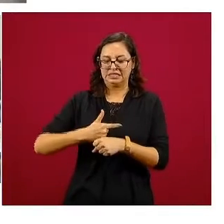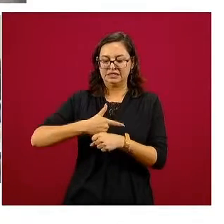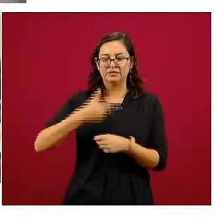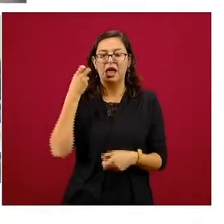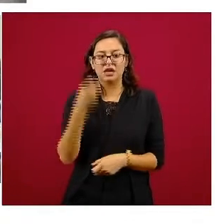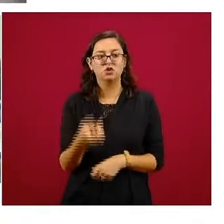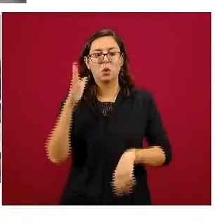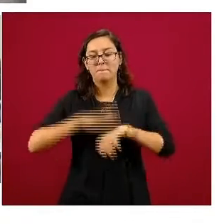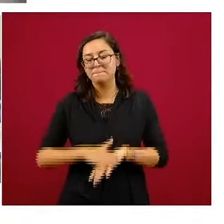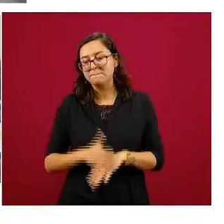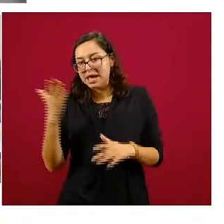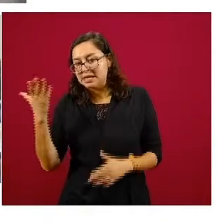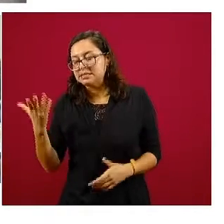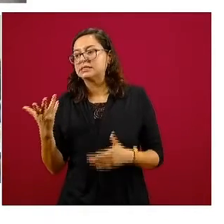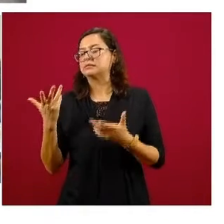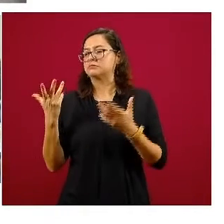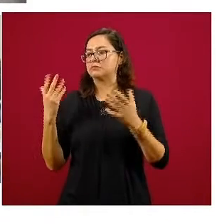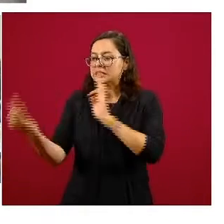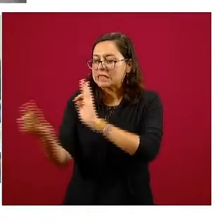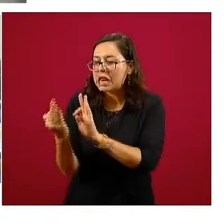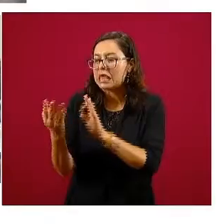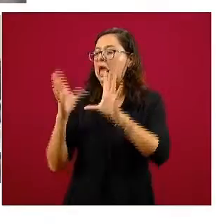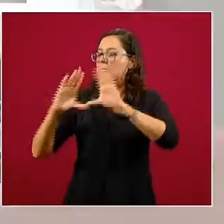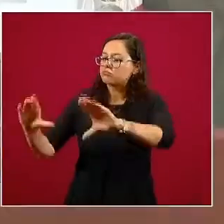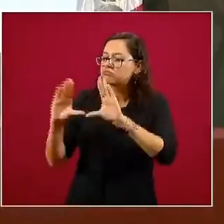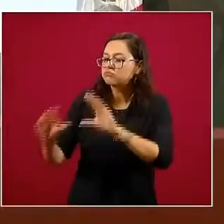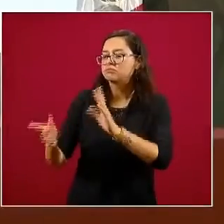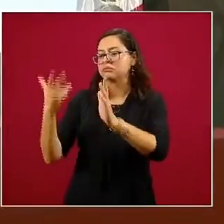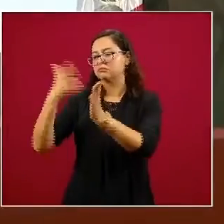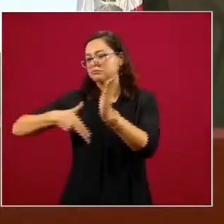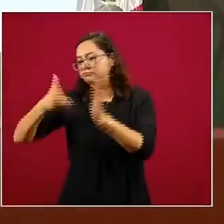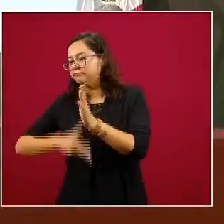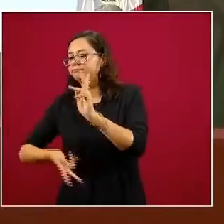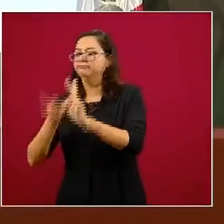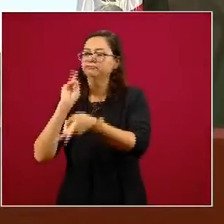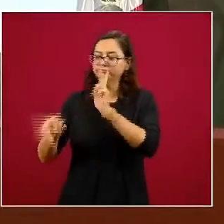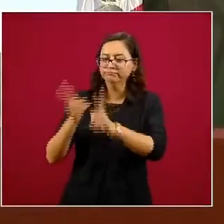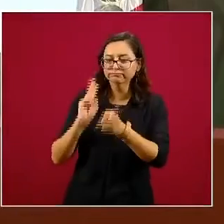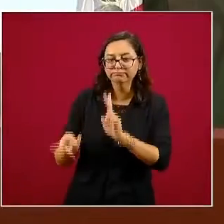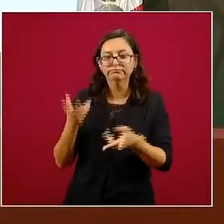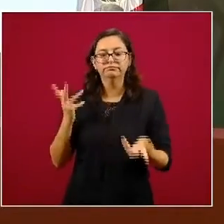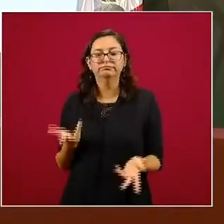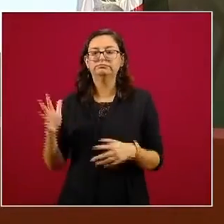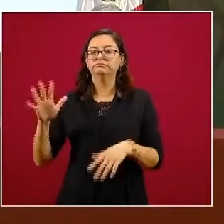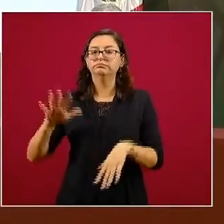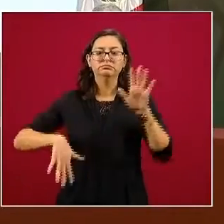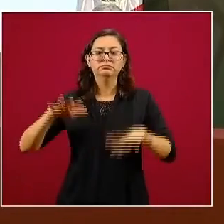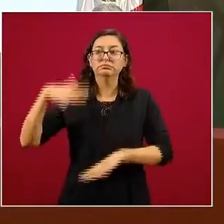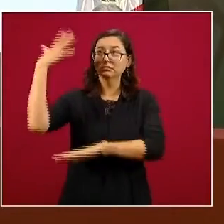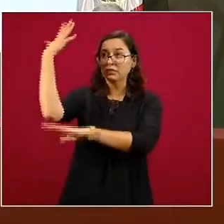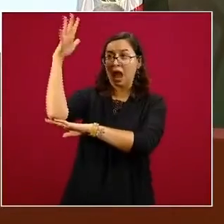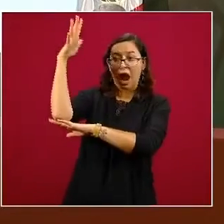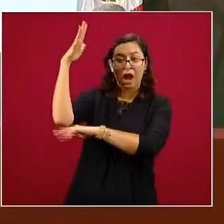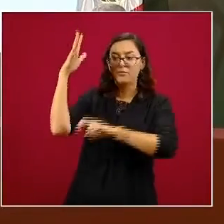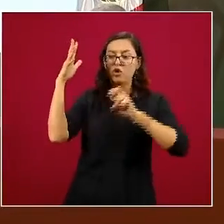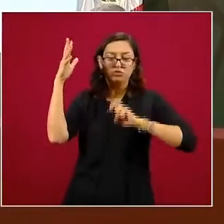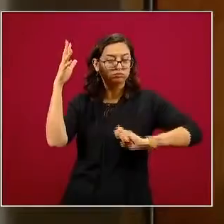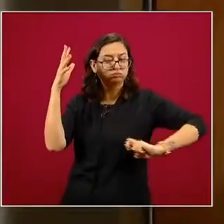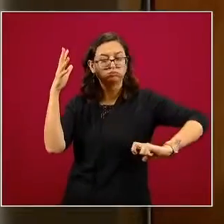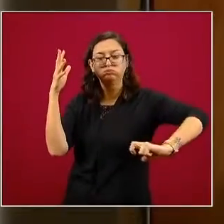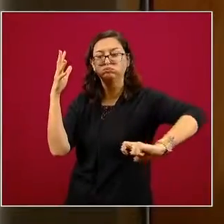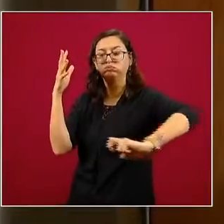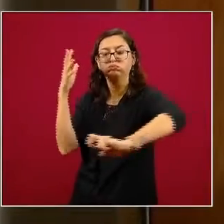pero durante muchos años estuvo como ahí relegado, incluso en muchos estados se retiró